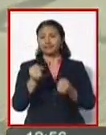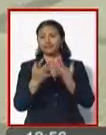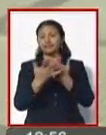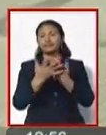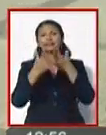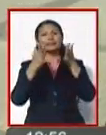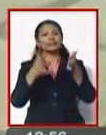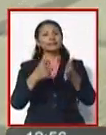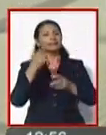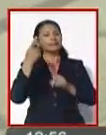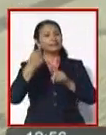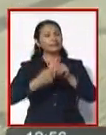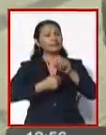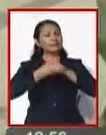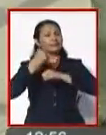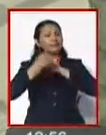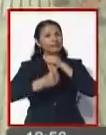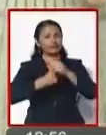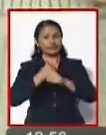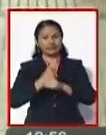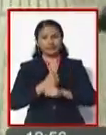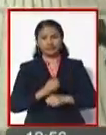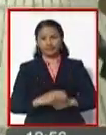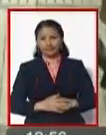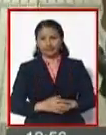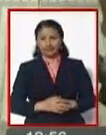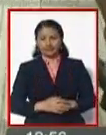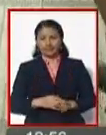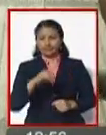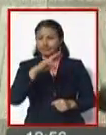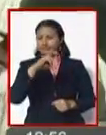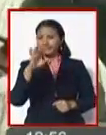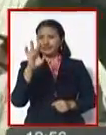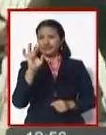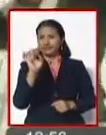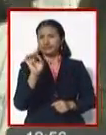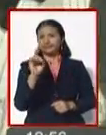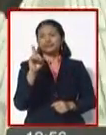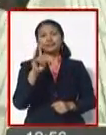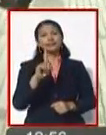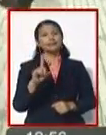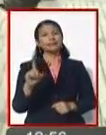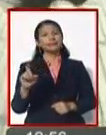reos anual del 2008 son